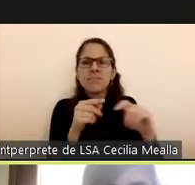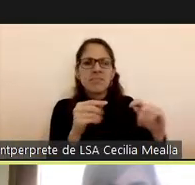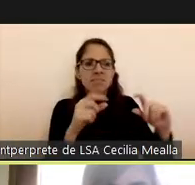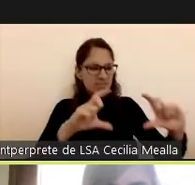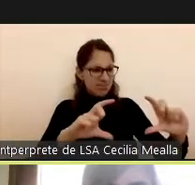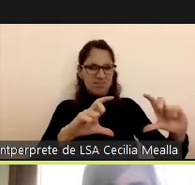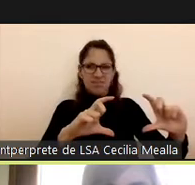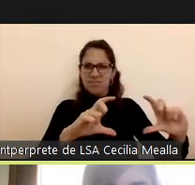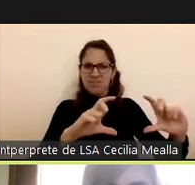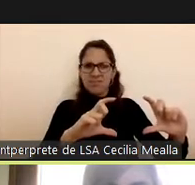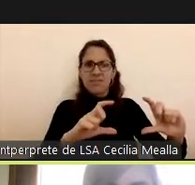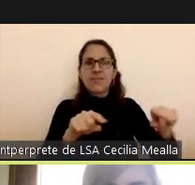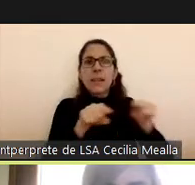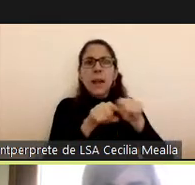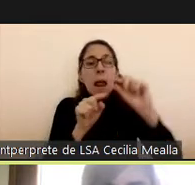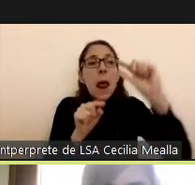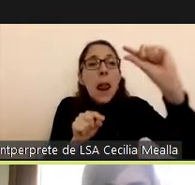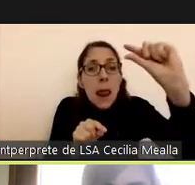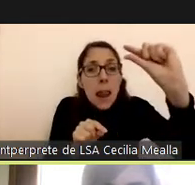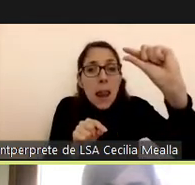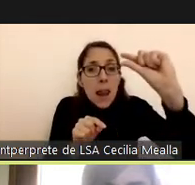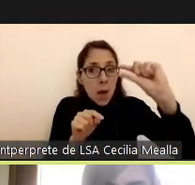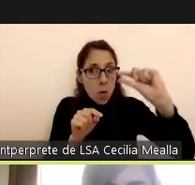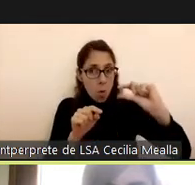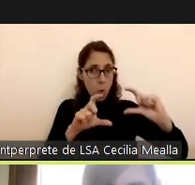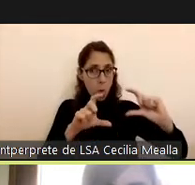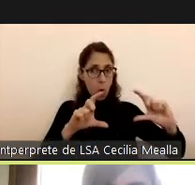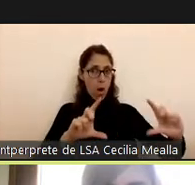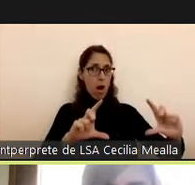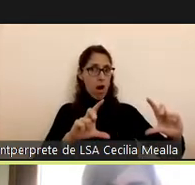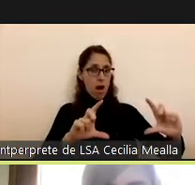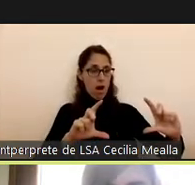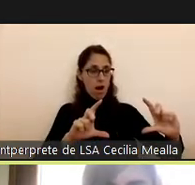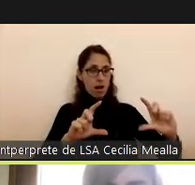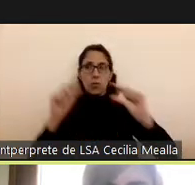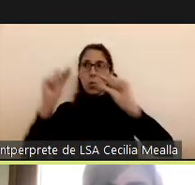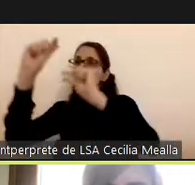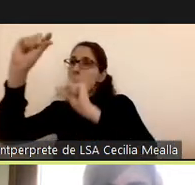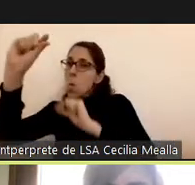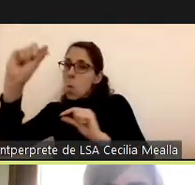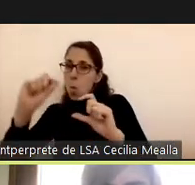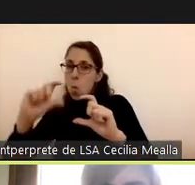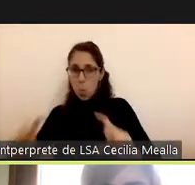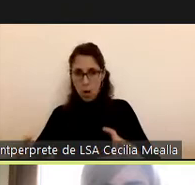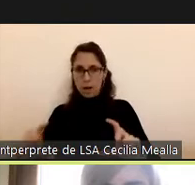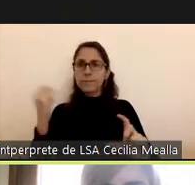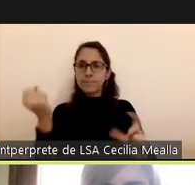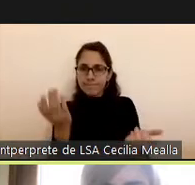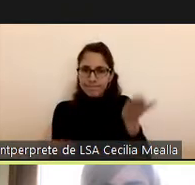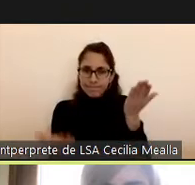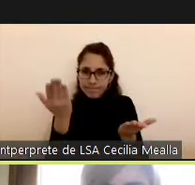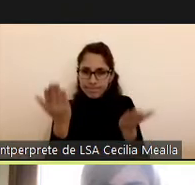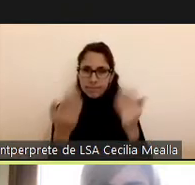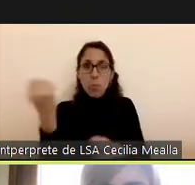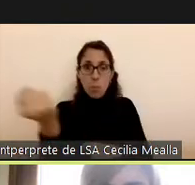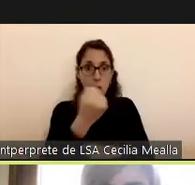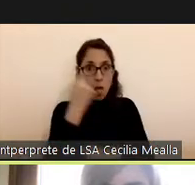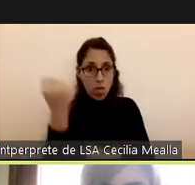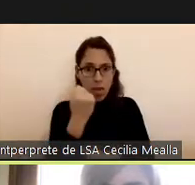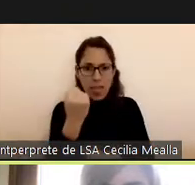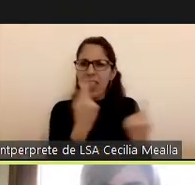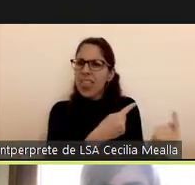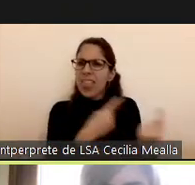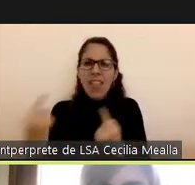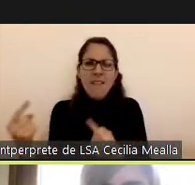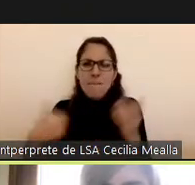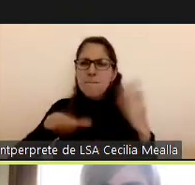cuadradito amplificado esquemáticamente. Y acá lo que les decía es que noten bien las diferencias. Las diferencias más importantes son en cuanto